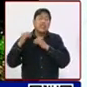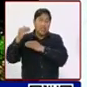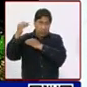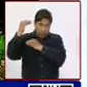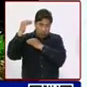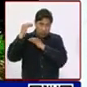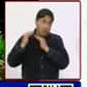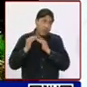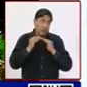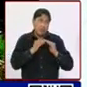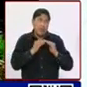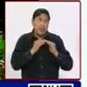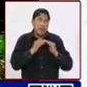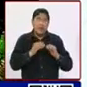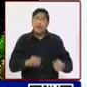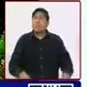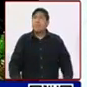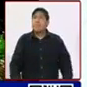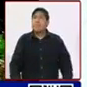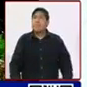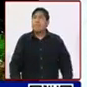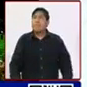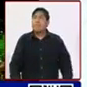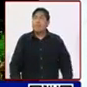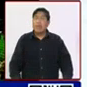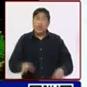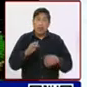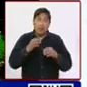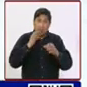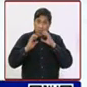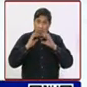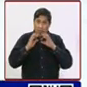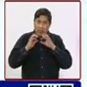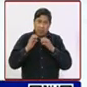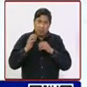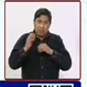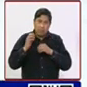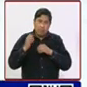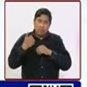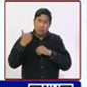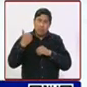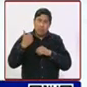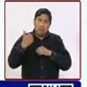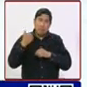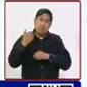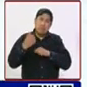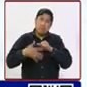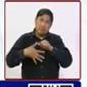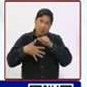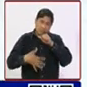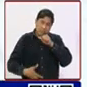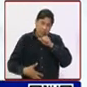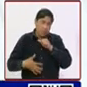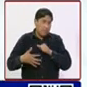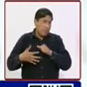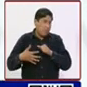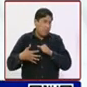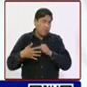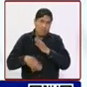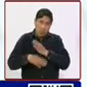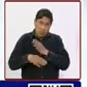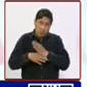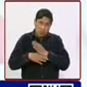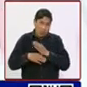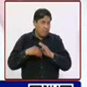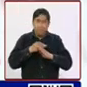Hace unos 30 días nos llegó una comunicación de Conmebol donde nos decían que el estadio de Montero